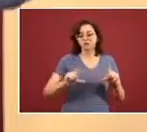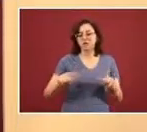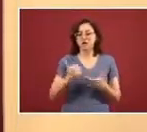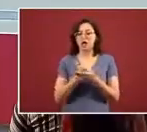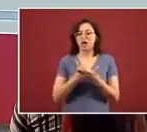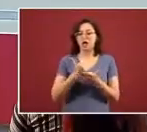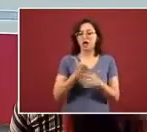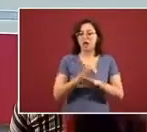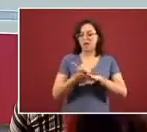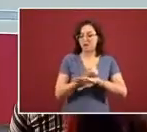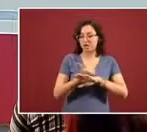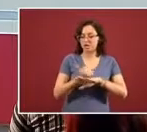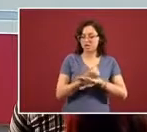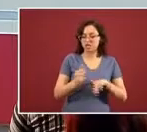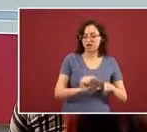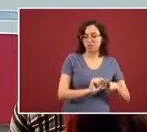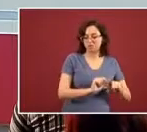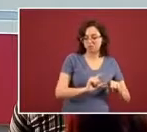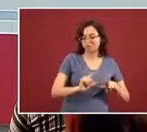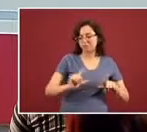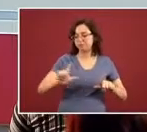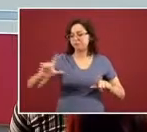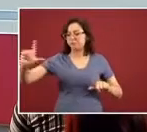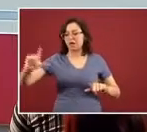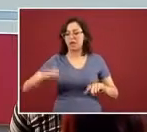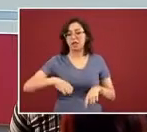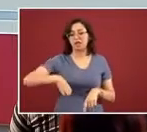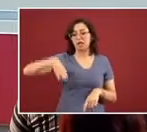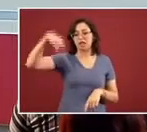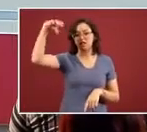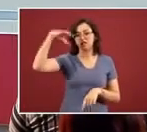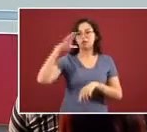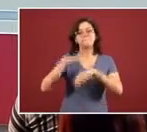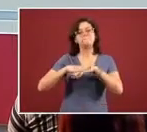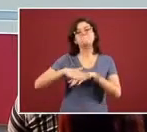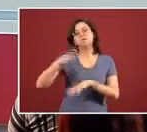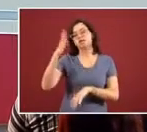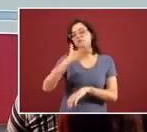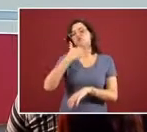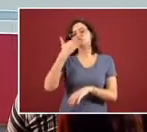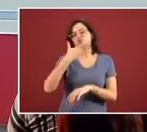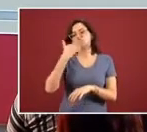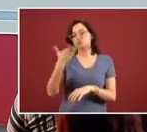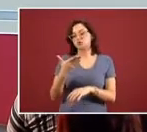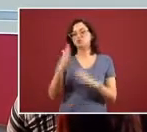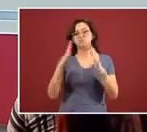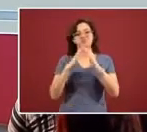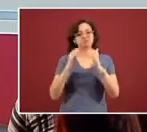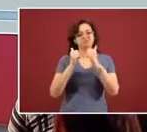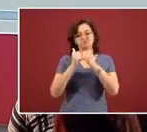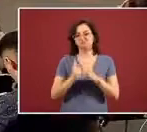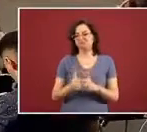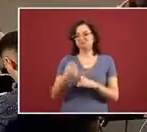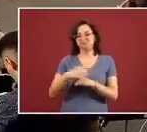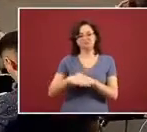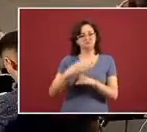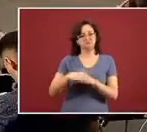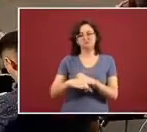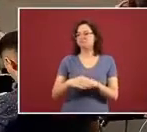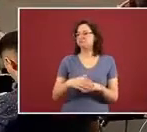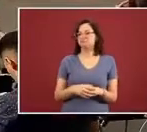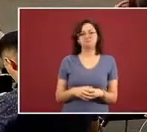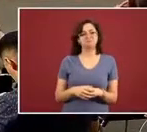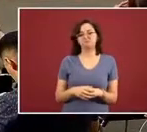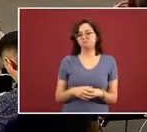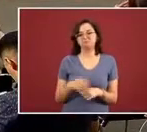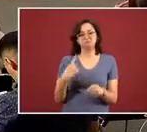va incrementando en la medida de que se va incrementando la edad, se incrementa el riesgo también de no solamente ser un caso que desarrolle